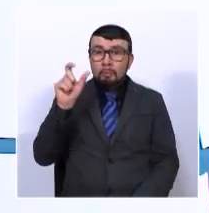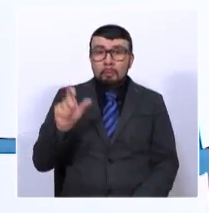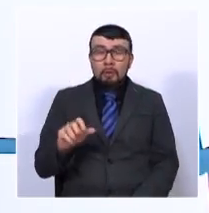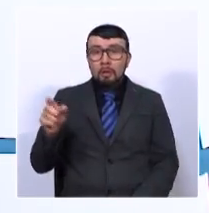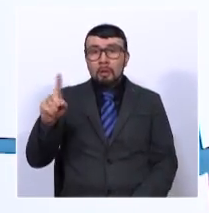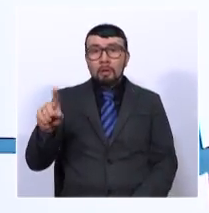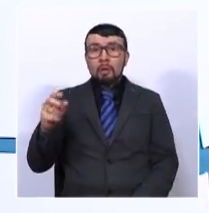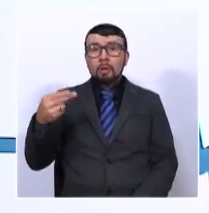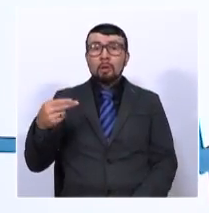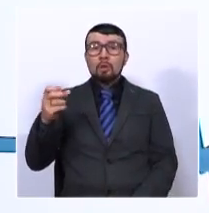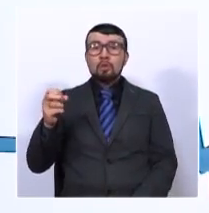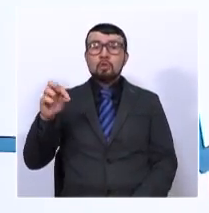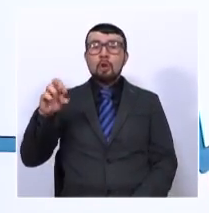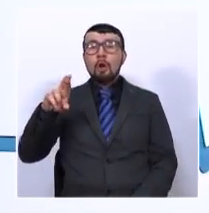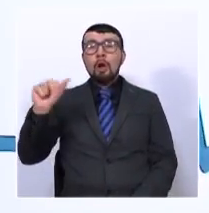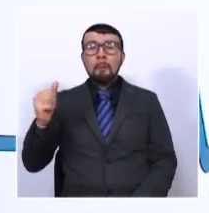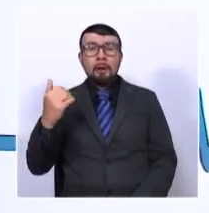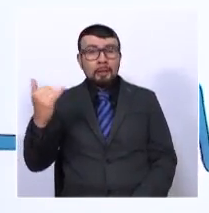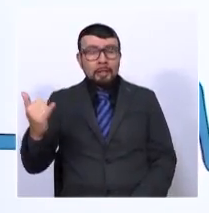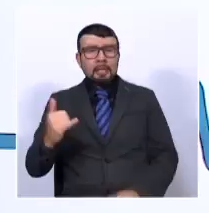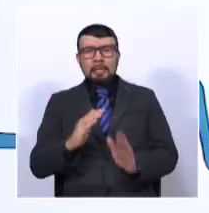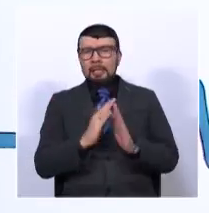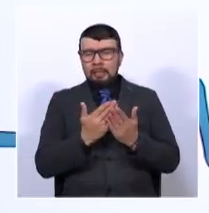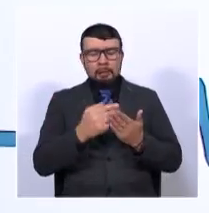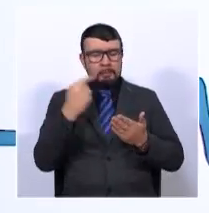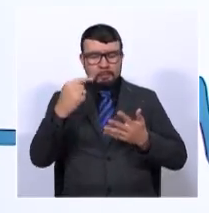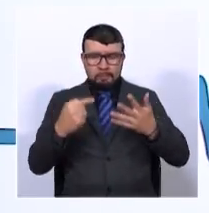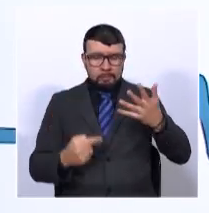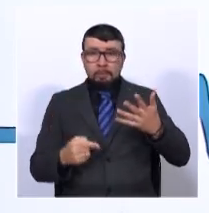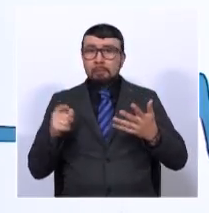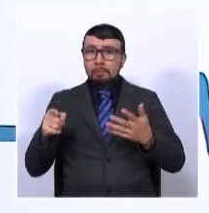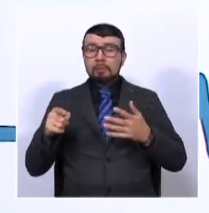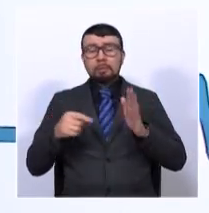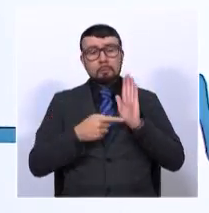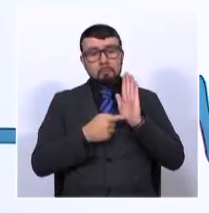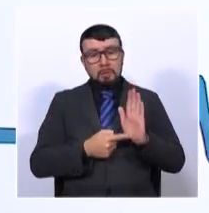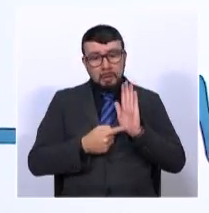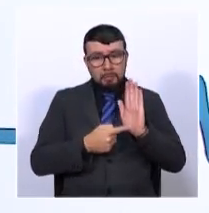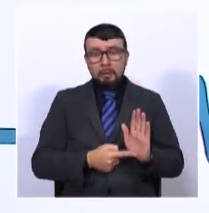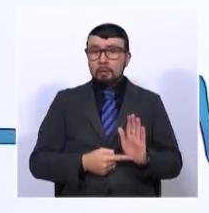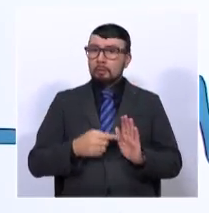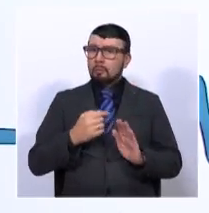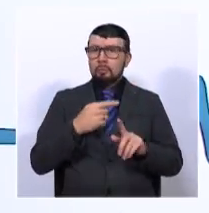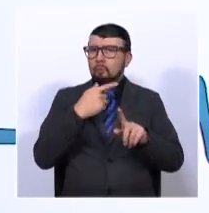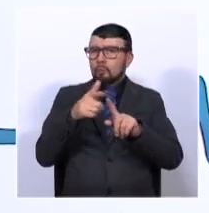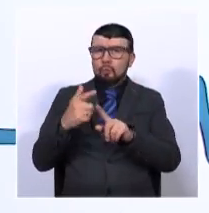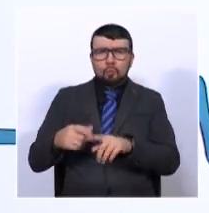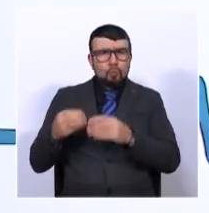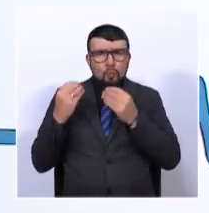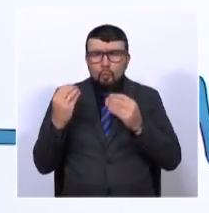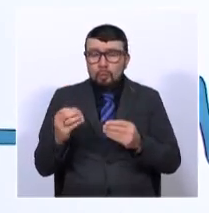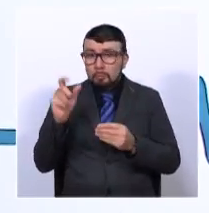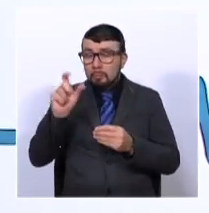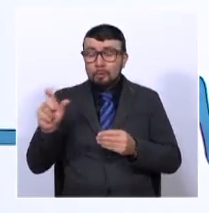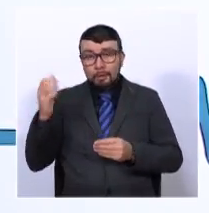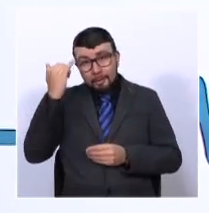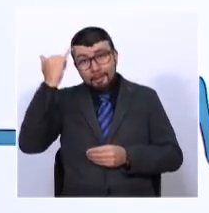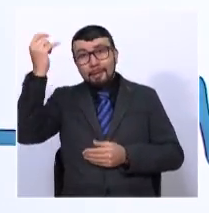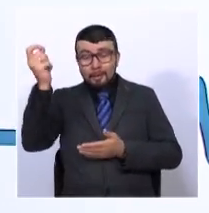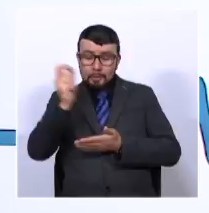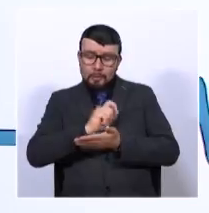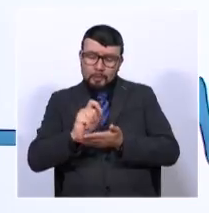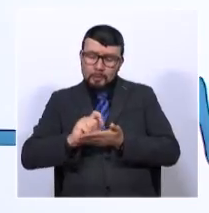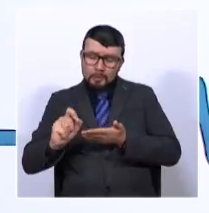en varios libros lo ha escrito y muchos autores, de cómo la falta de esa paz